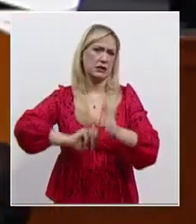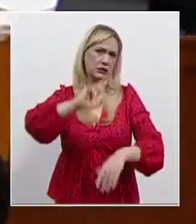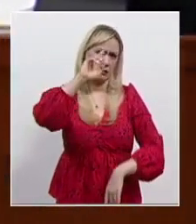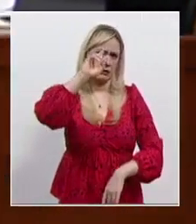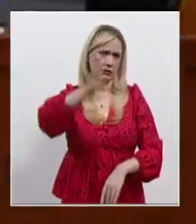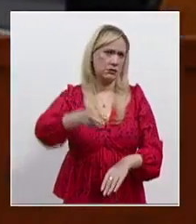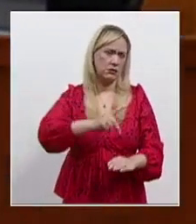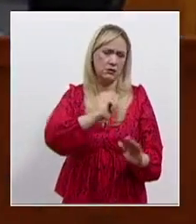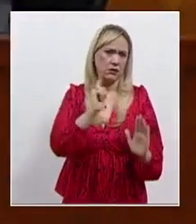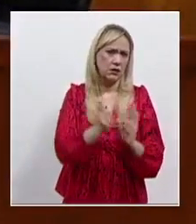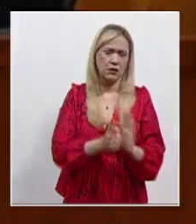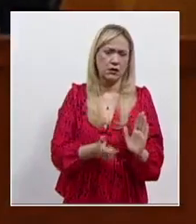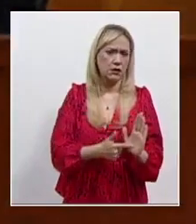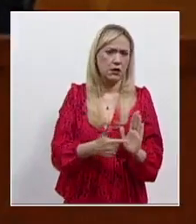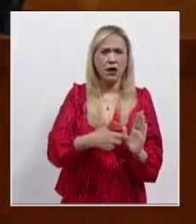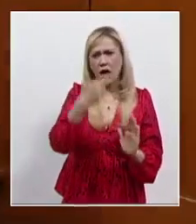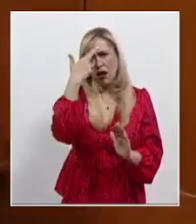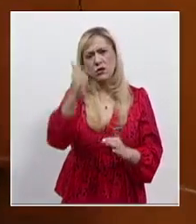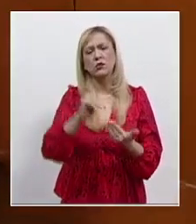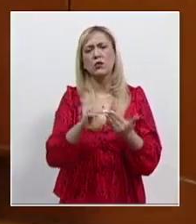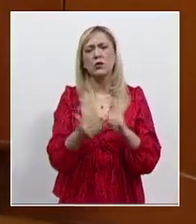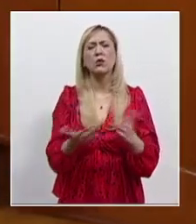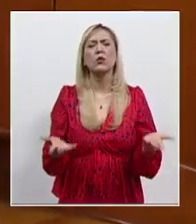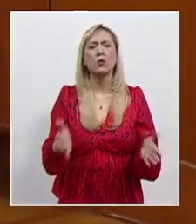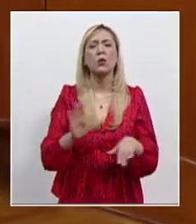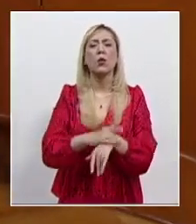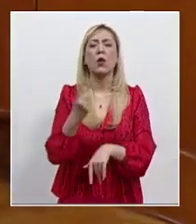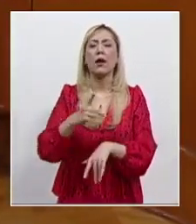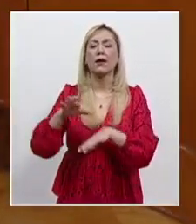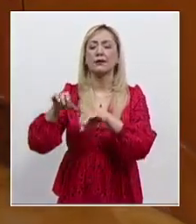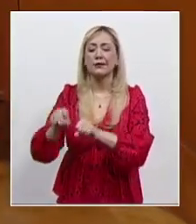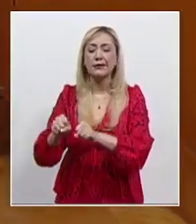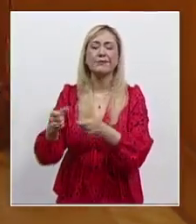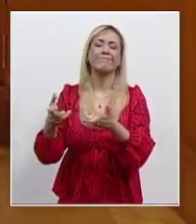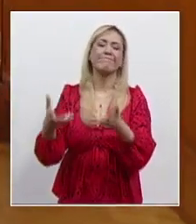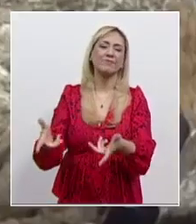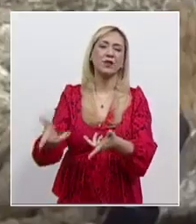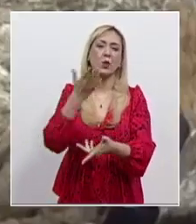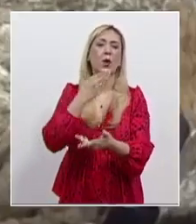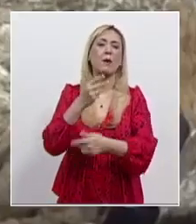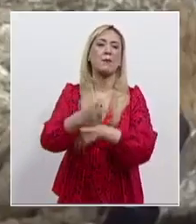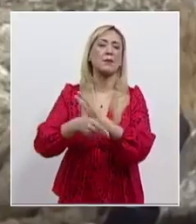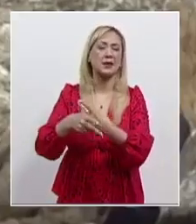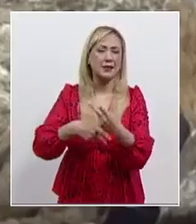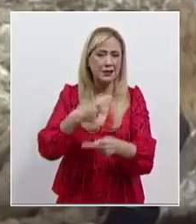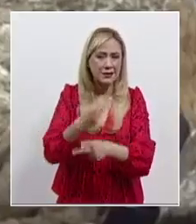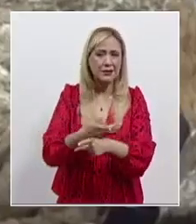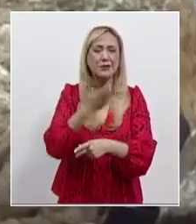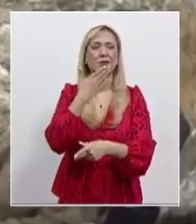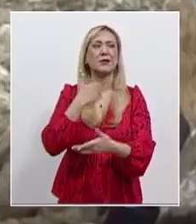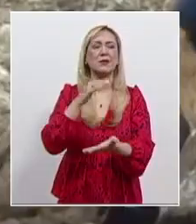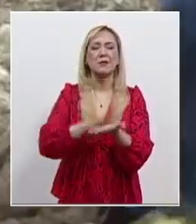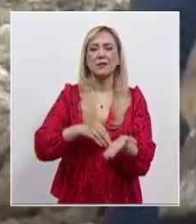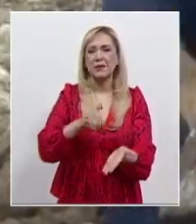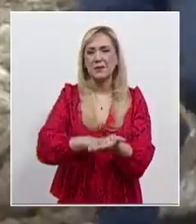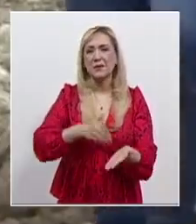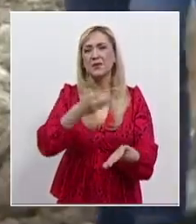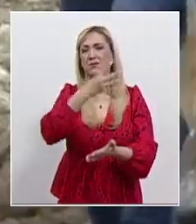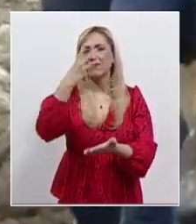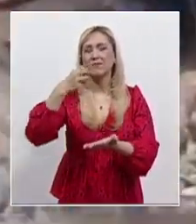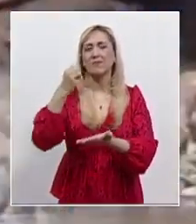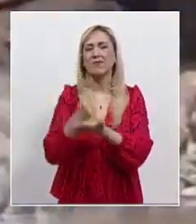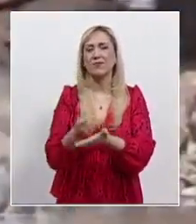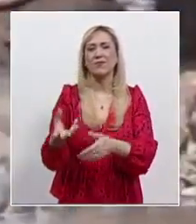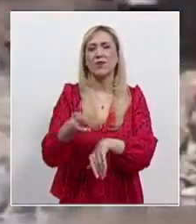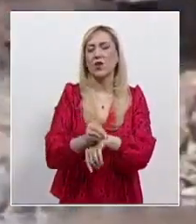Explica que la razonabilidad implica que la detención sea consecuencia de un fin legítimo, estar prevista en la legislación y definir y enlistar